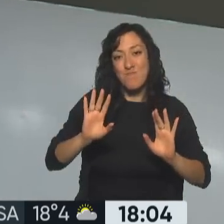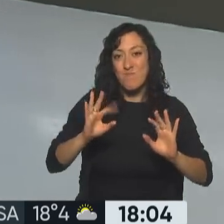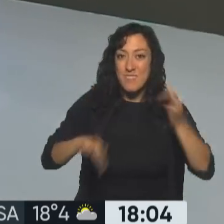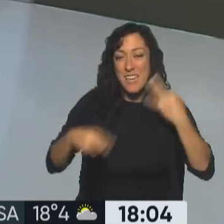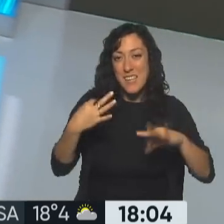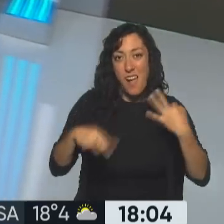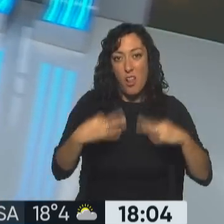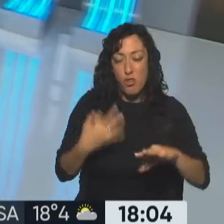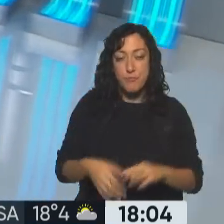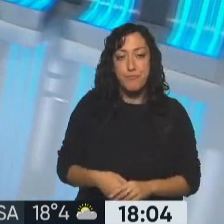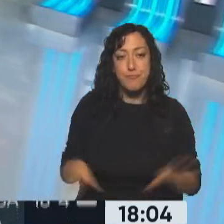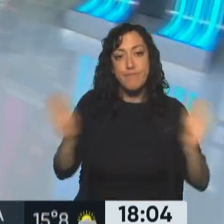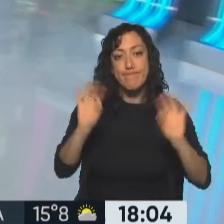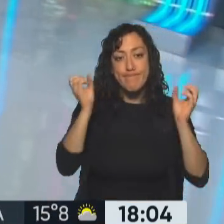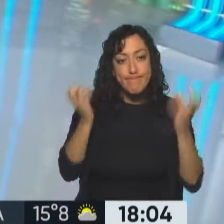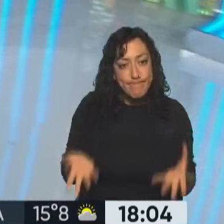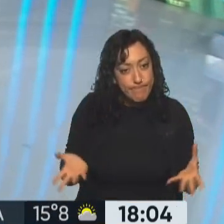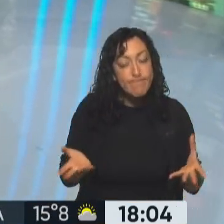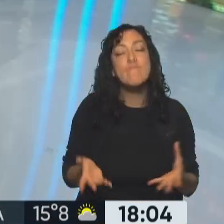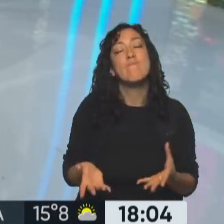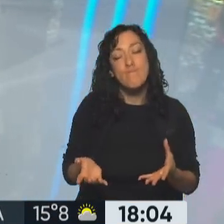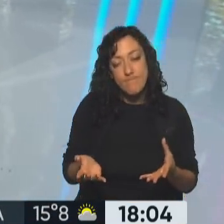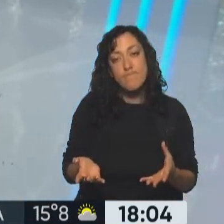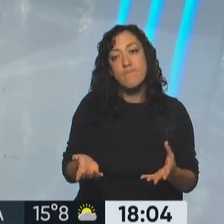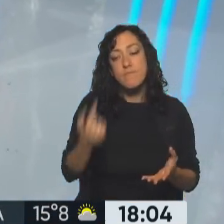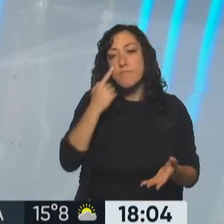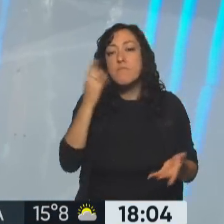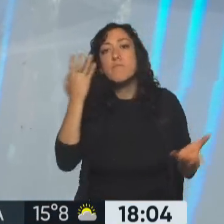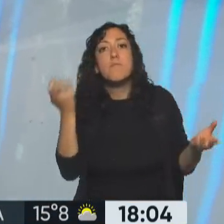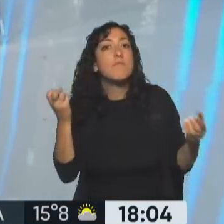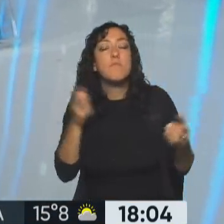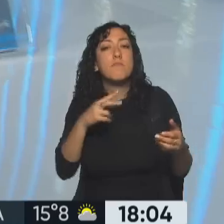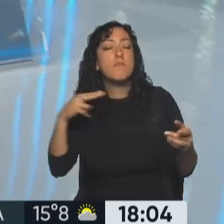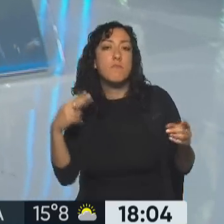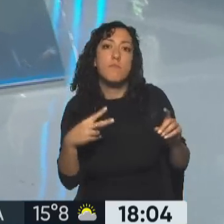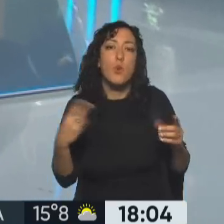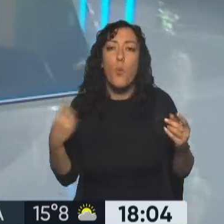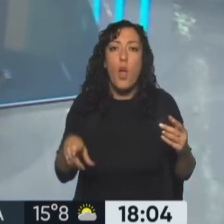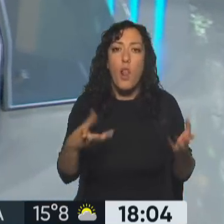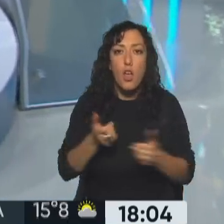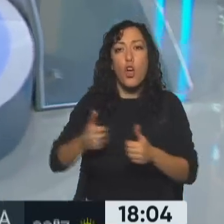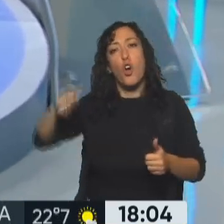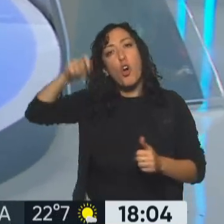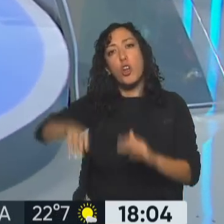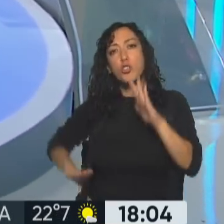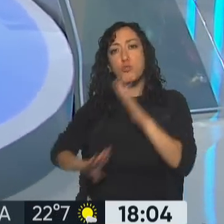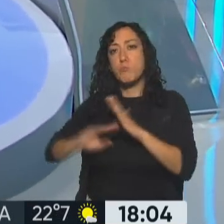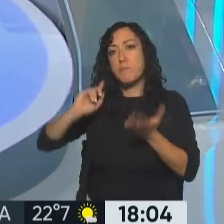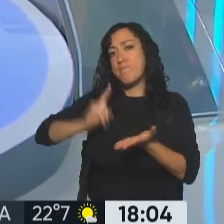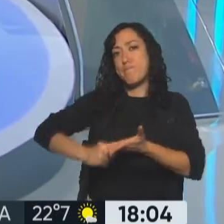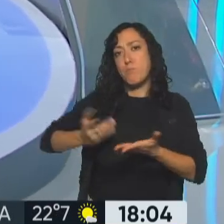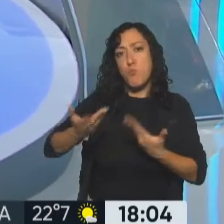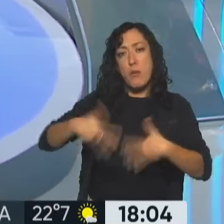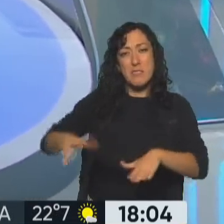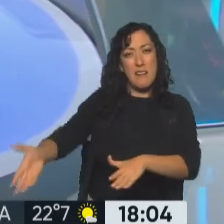Hola Feli, hola Expósito. ¿Desde dónde hay que leer y mirar esto? La Corte Suprema tenía la posibilidad de dictar este fallo mucho